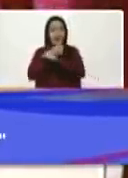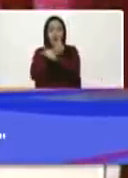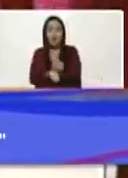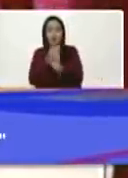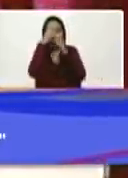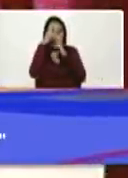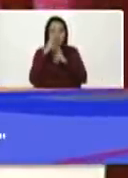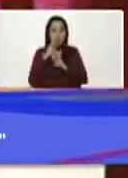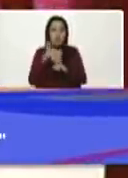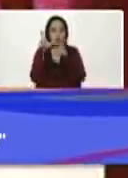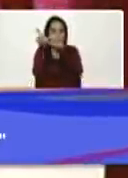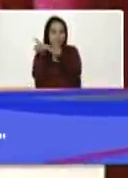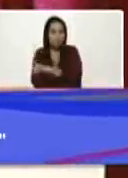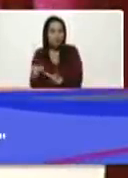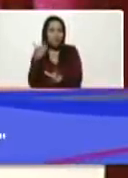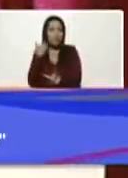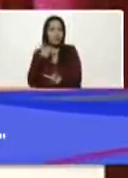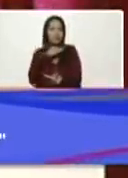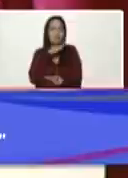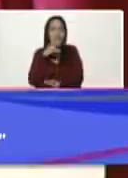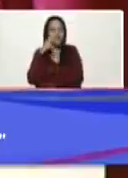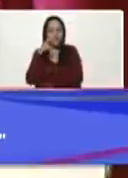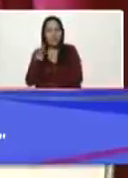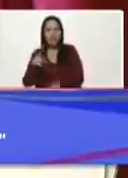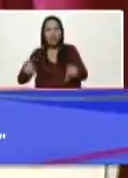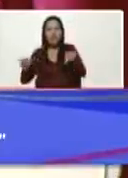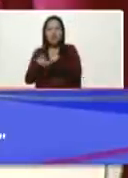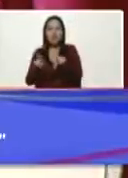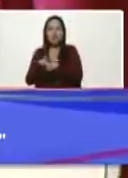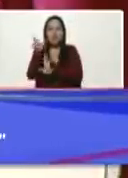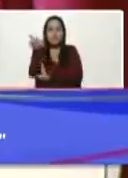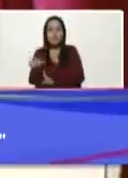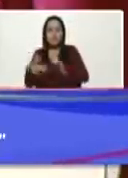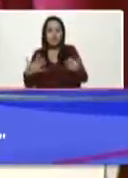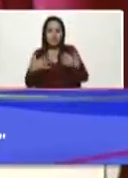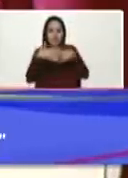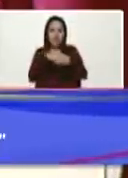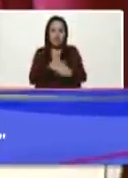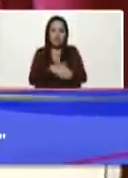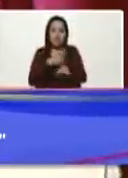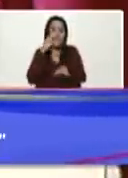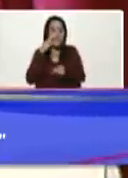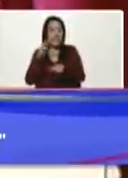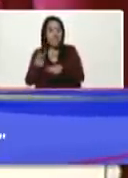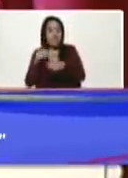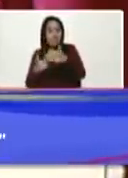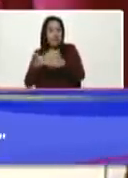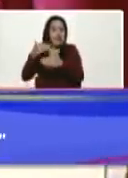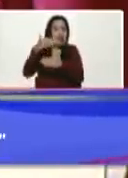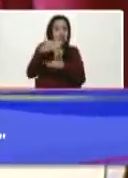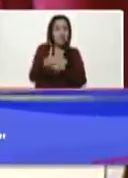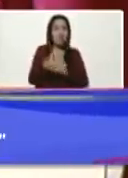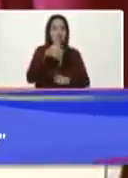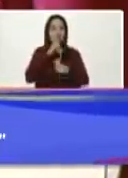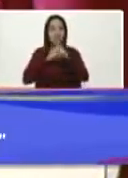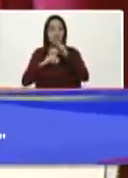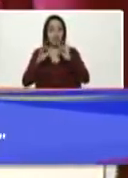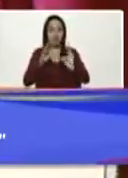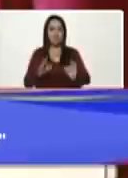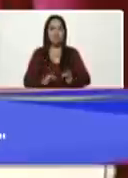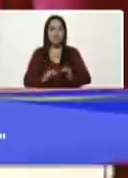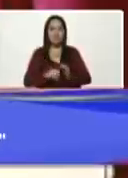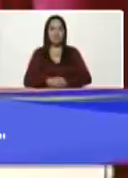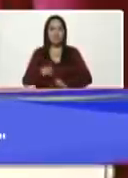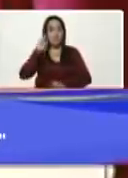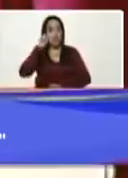respeto al paciente, verlo como un ser integral y ver más allá de su condición física, recordando